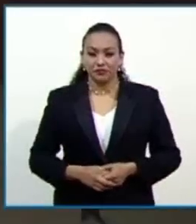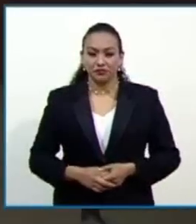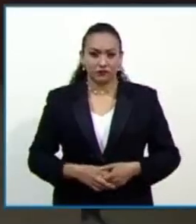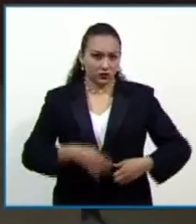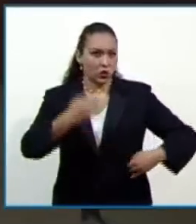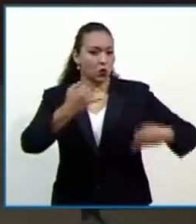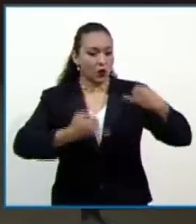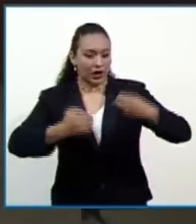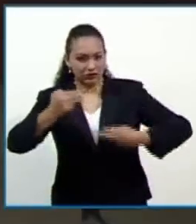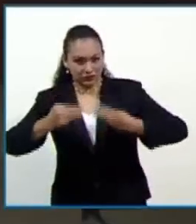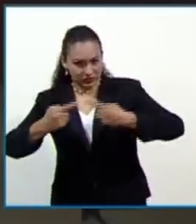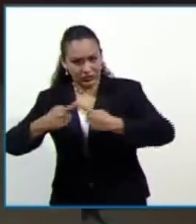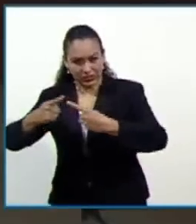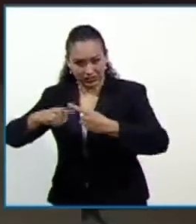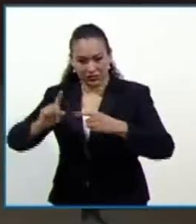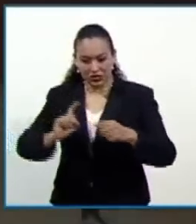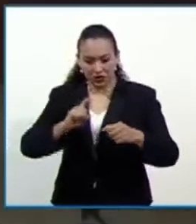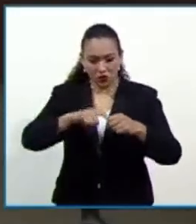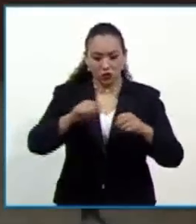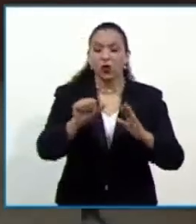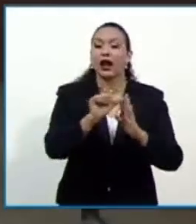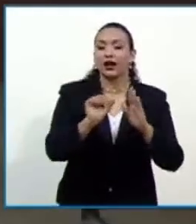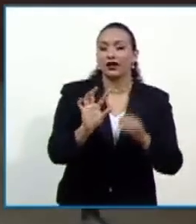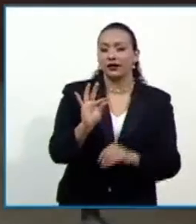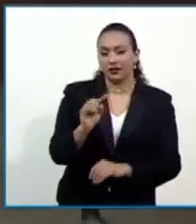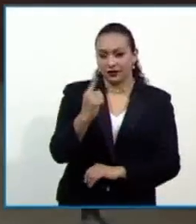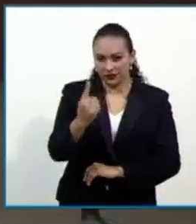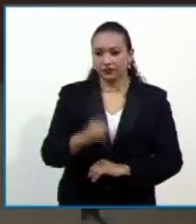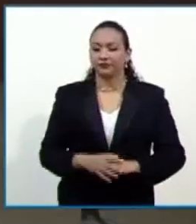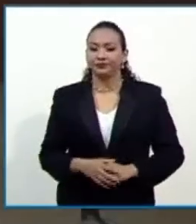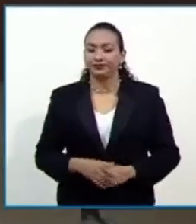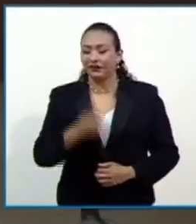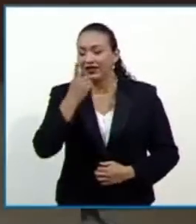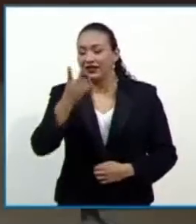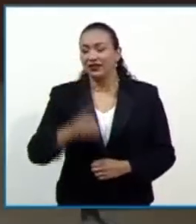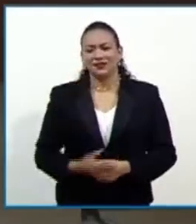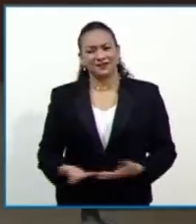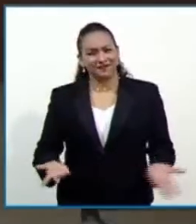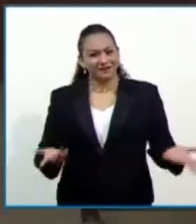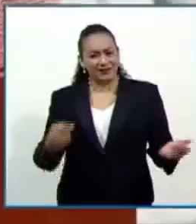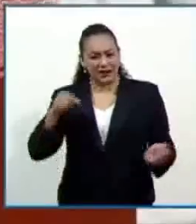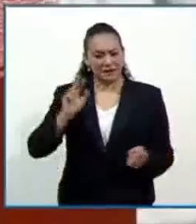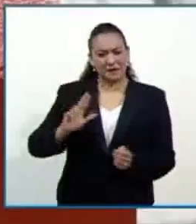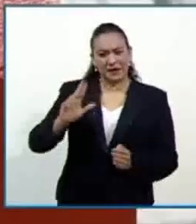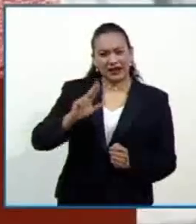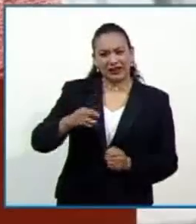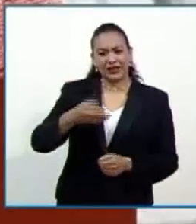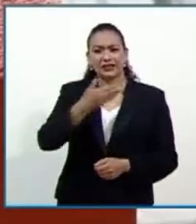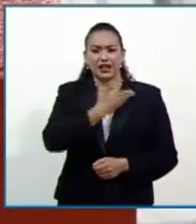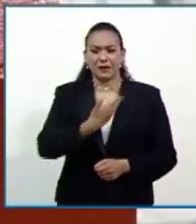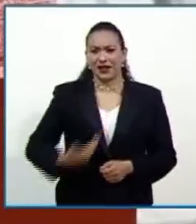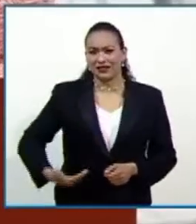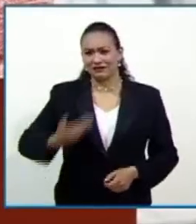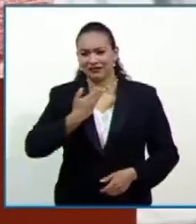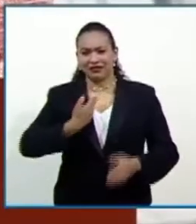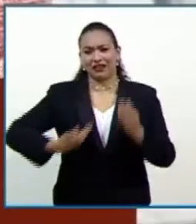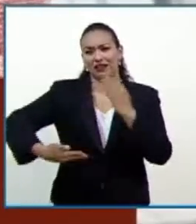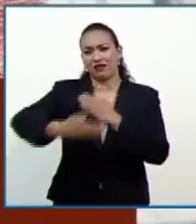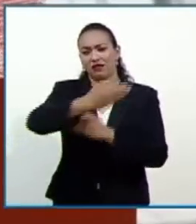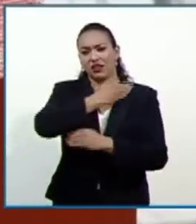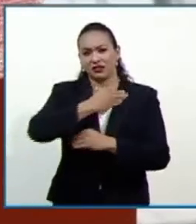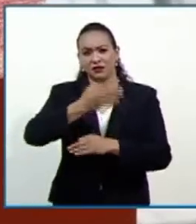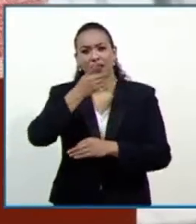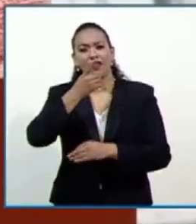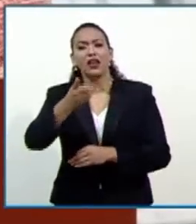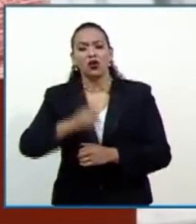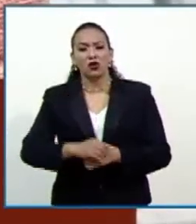Personas juzgadoras que integran el colectivo Artículo 41 lamentaron la decisión que anunció este martes la presidenta Claudia Sheinbaum de excluir